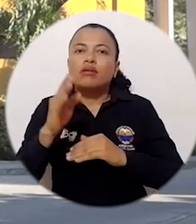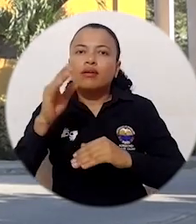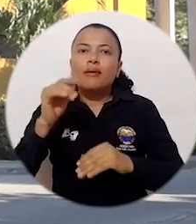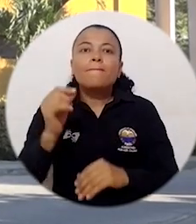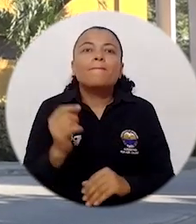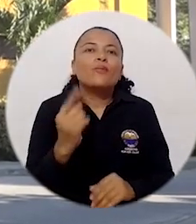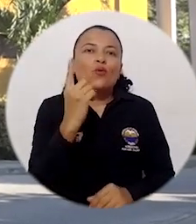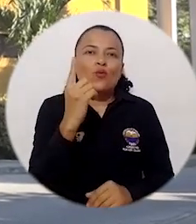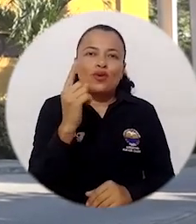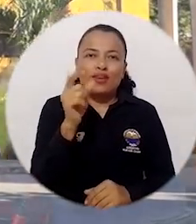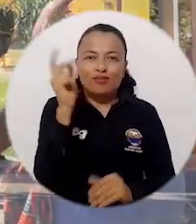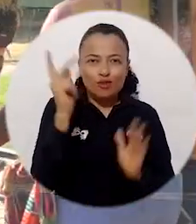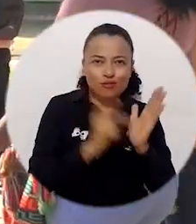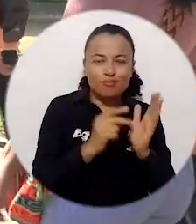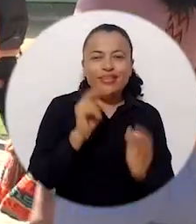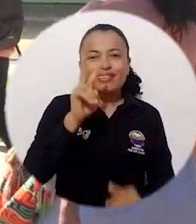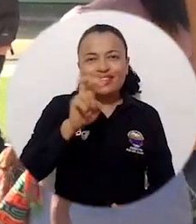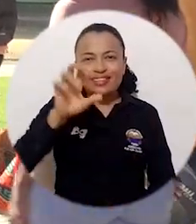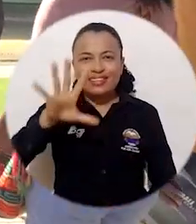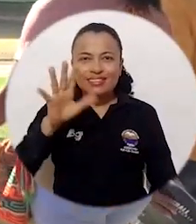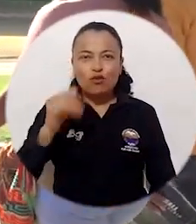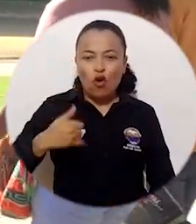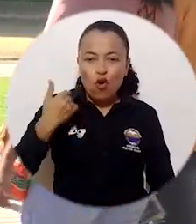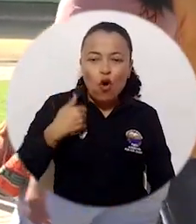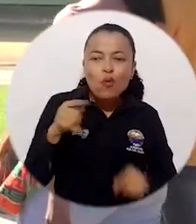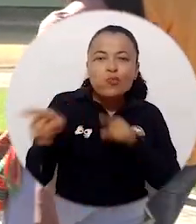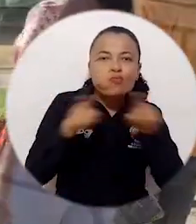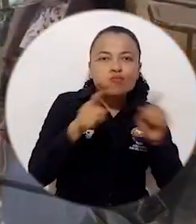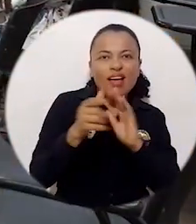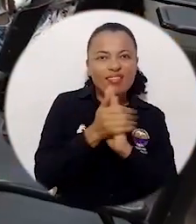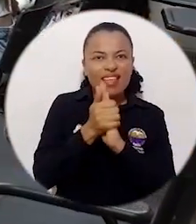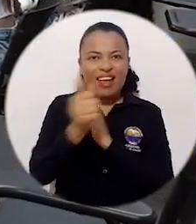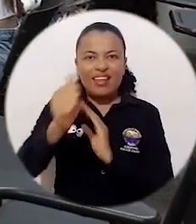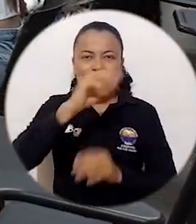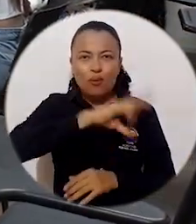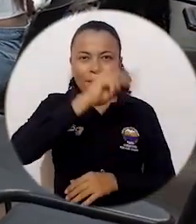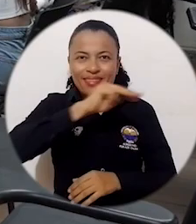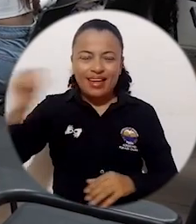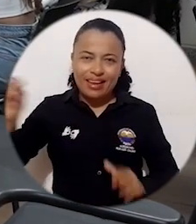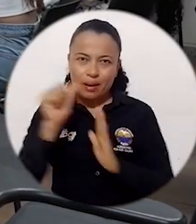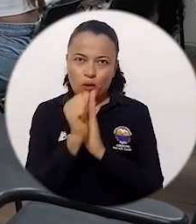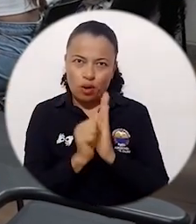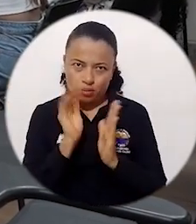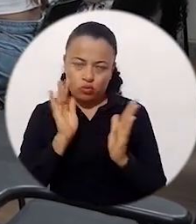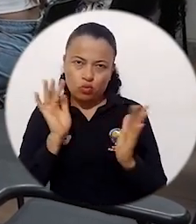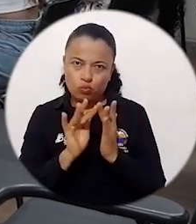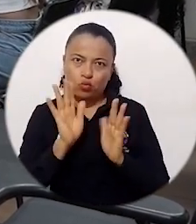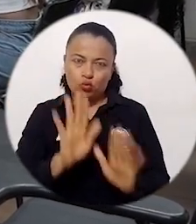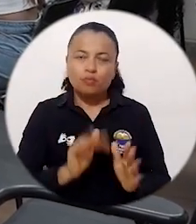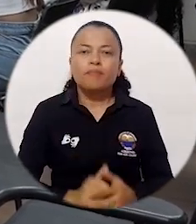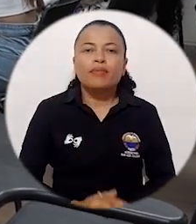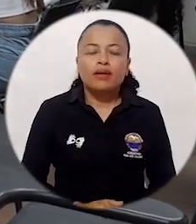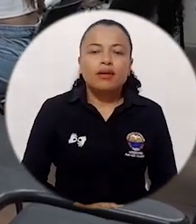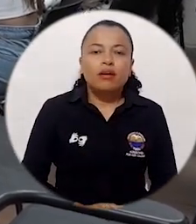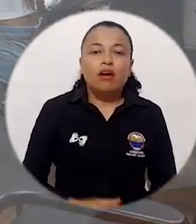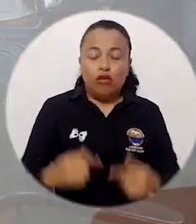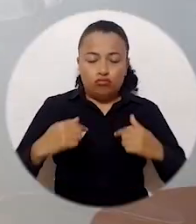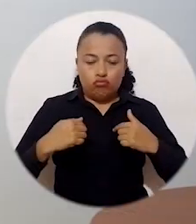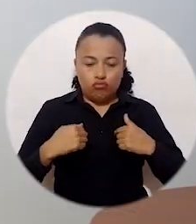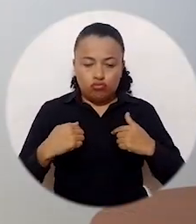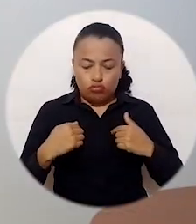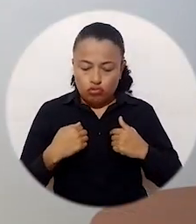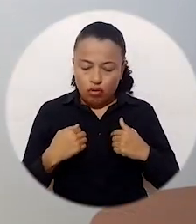convertirse en una de los 2.075 jóvenes que hasta el día de hoy han sido beneficiarios del programa talento Magdalena yo